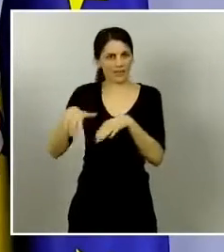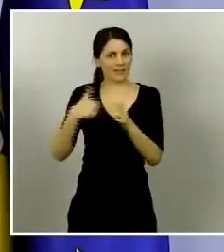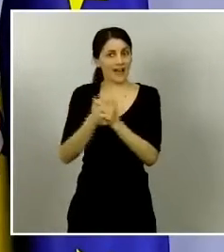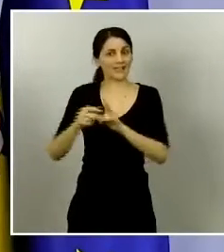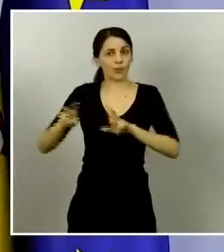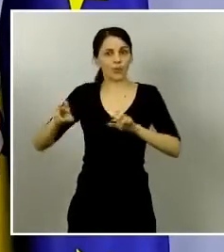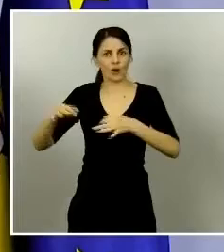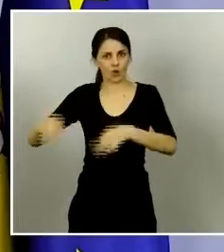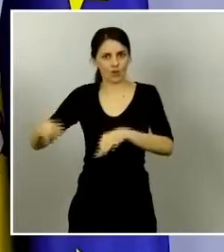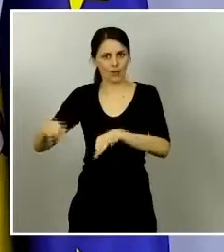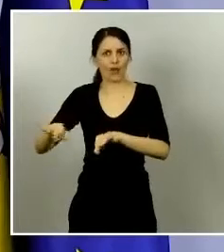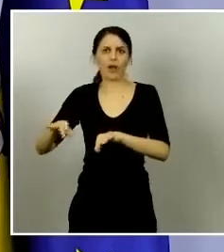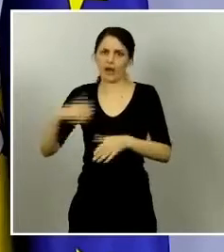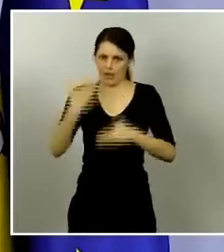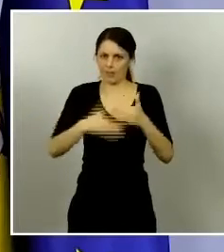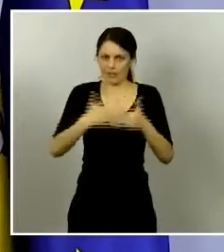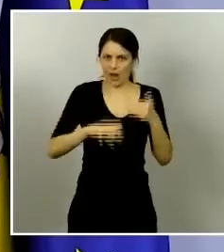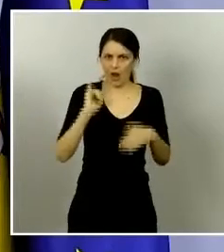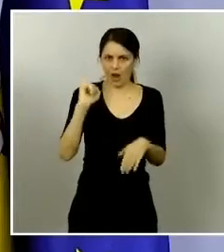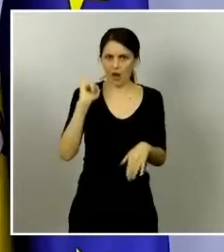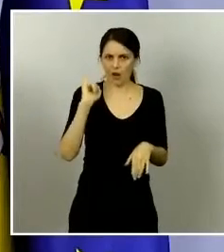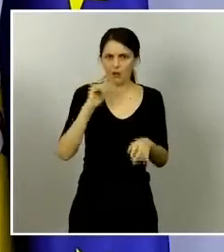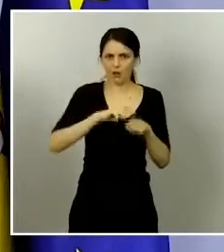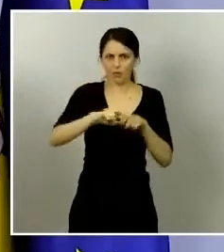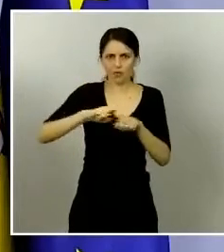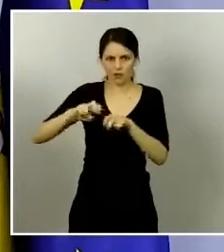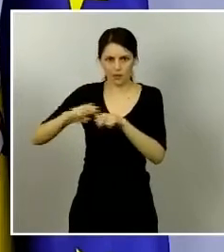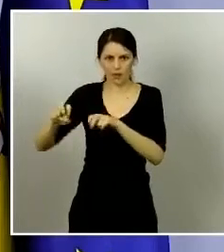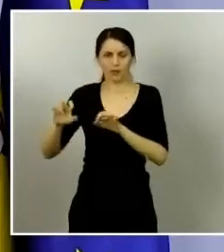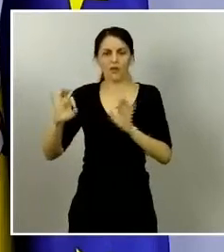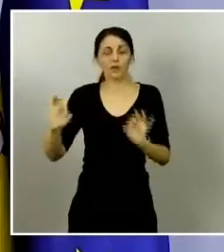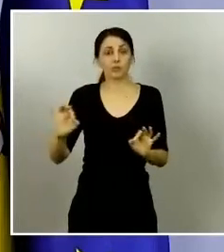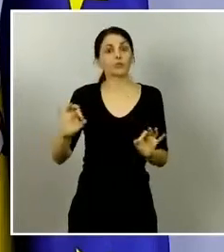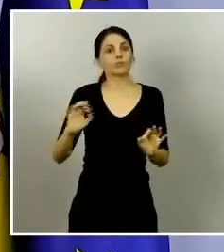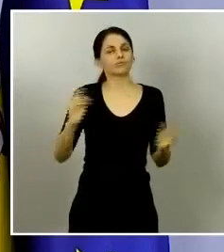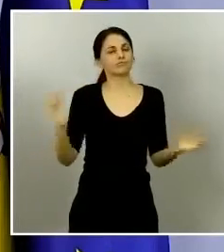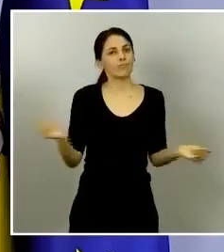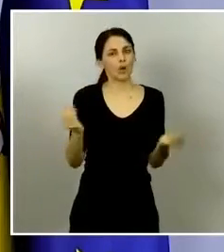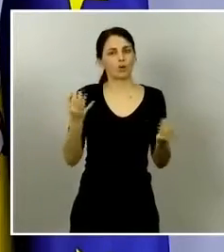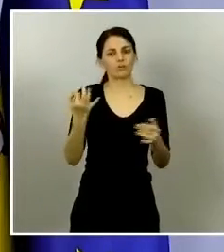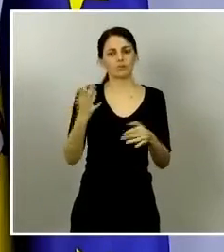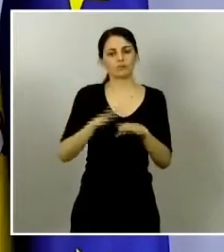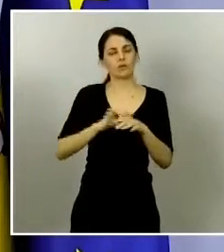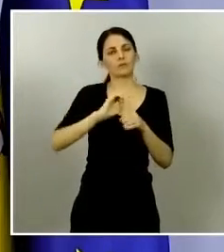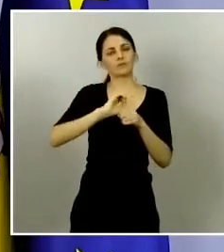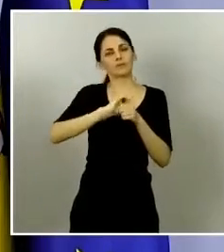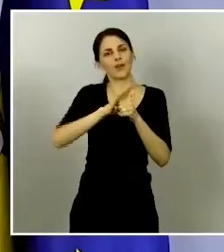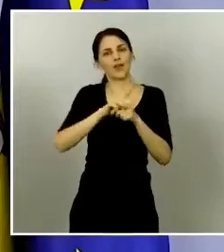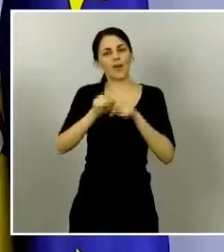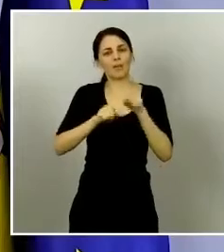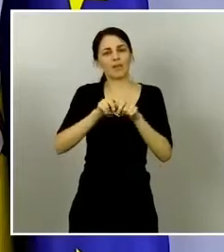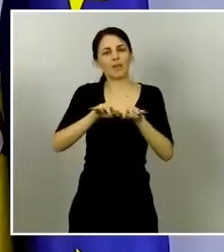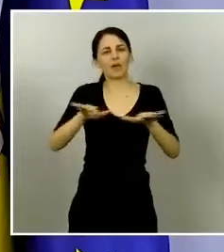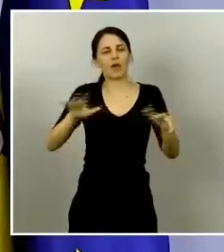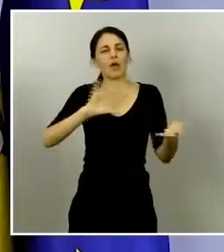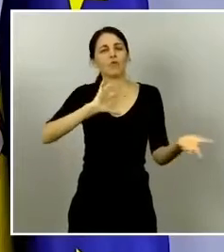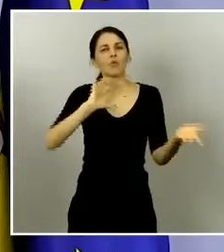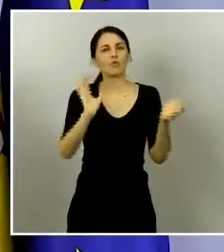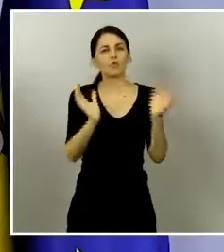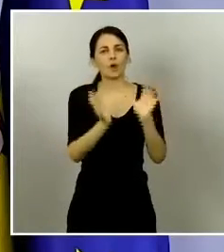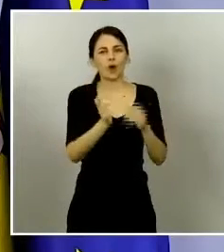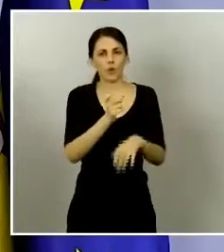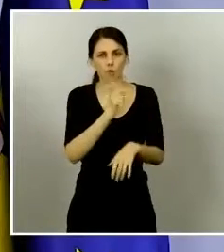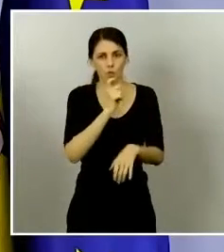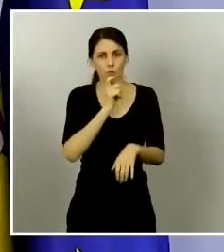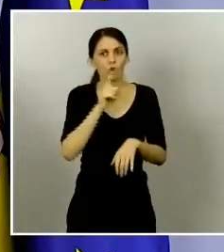islas, hasta que no se alcance la nueva normalidad. Vamos a ir viendo cómo evoluciona la epidemia y vamos a escuchar en este